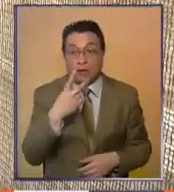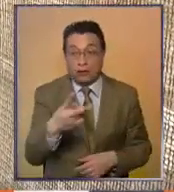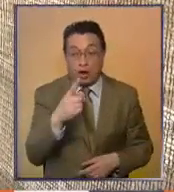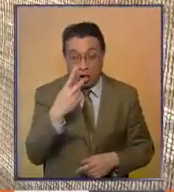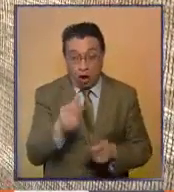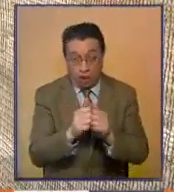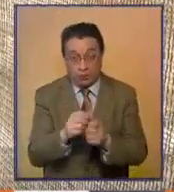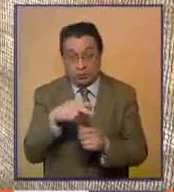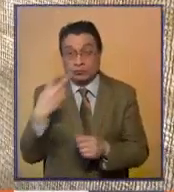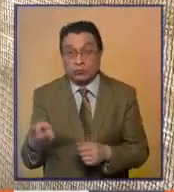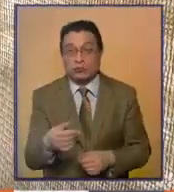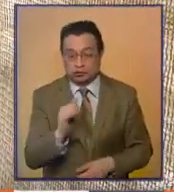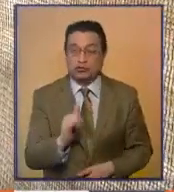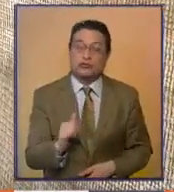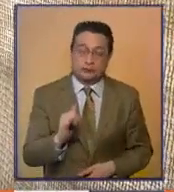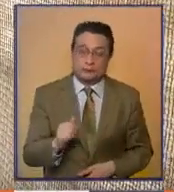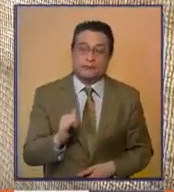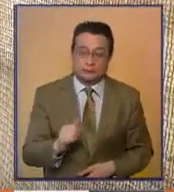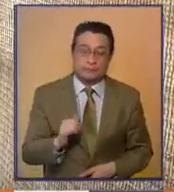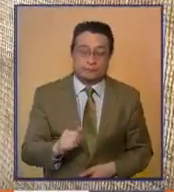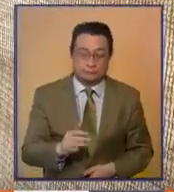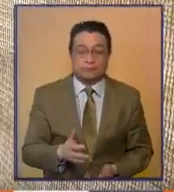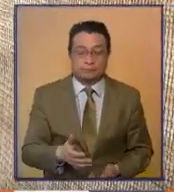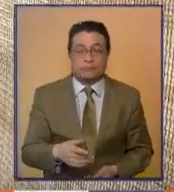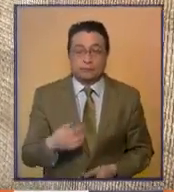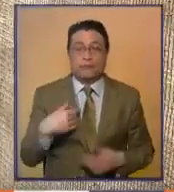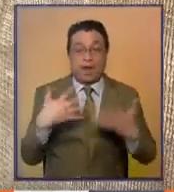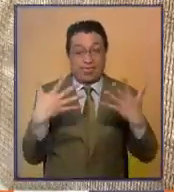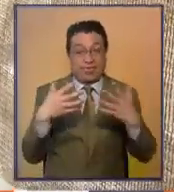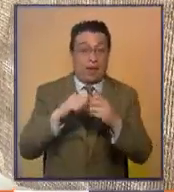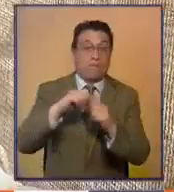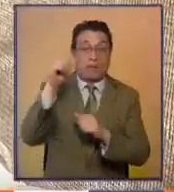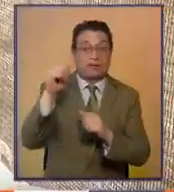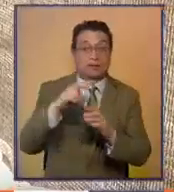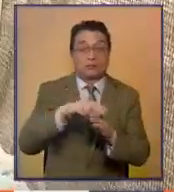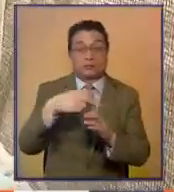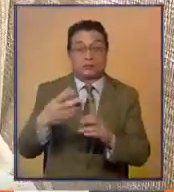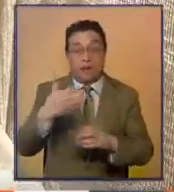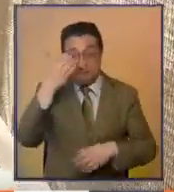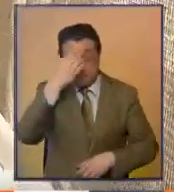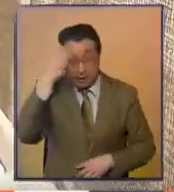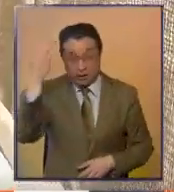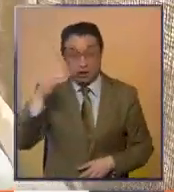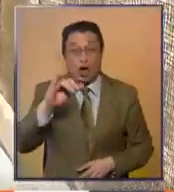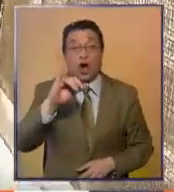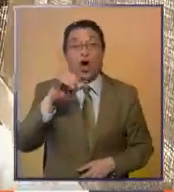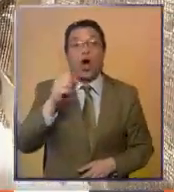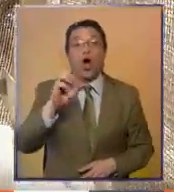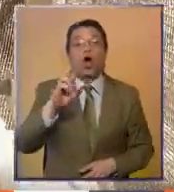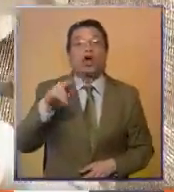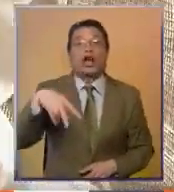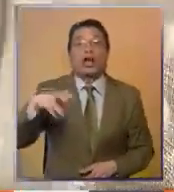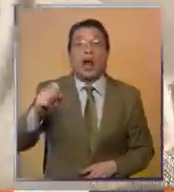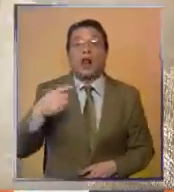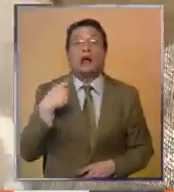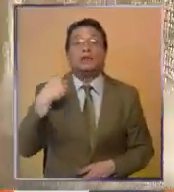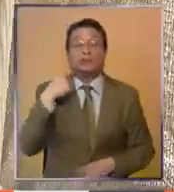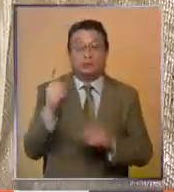compañero? Sí, pues, como te comentaba, 10 metros, maestro jornal. El caballero desembró mal, se